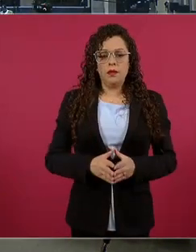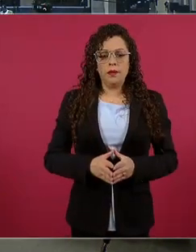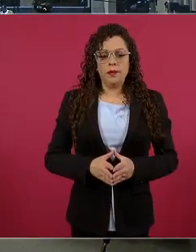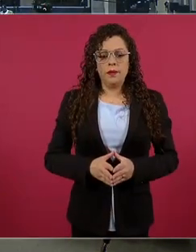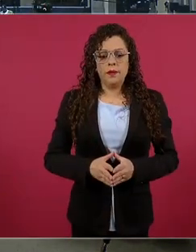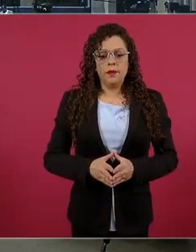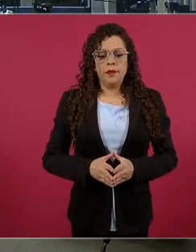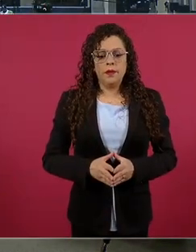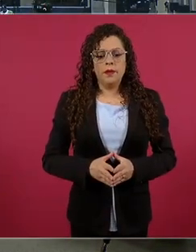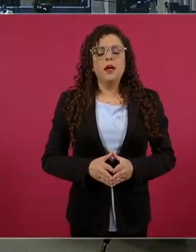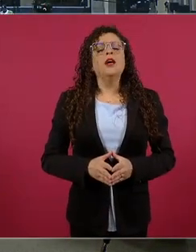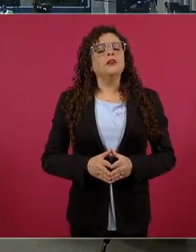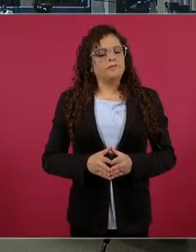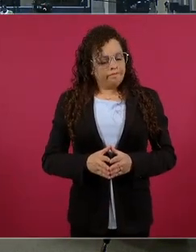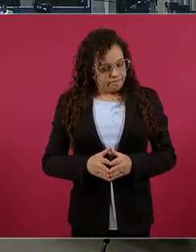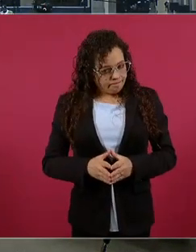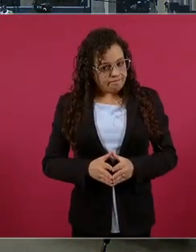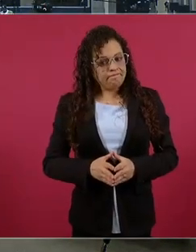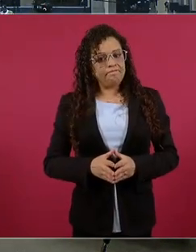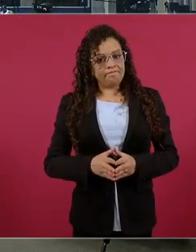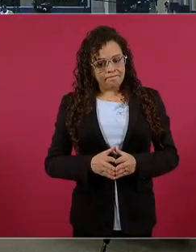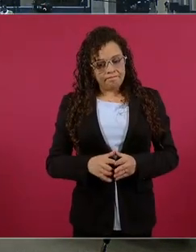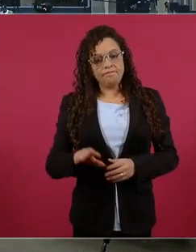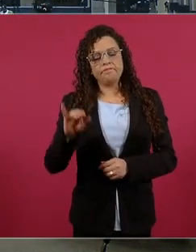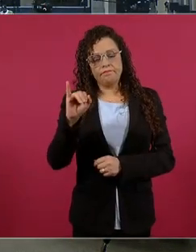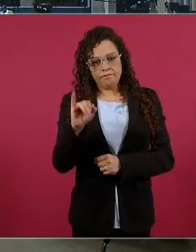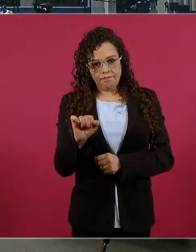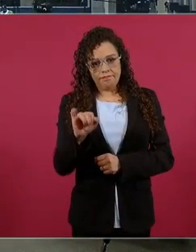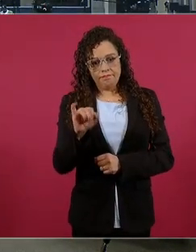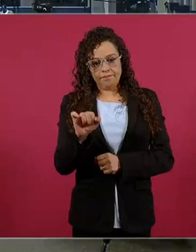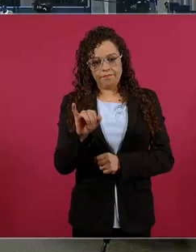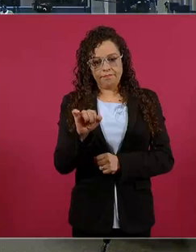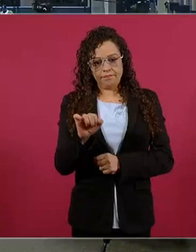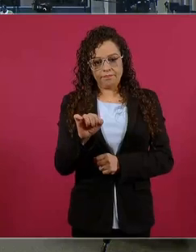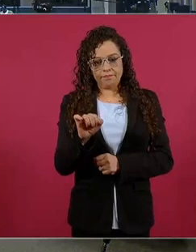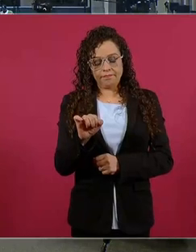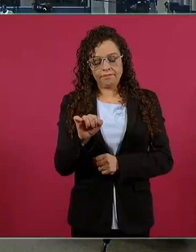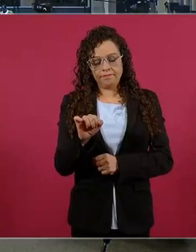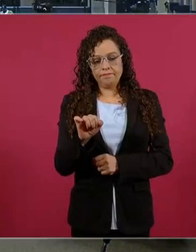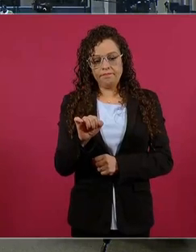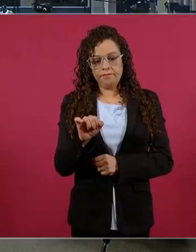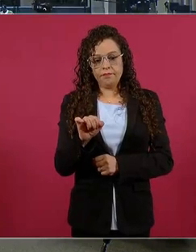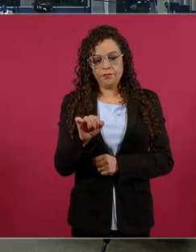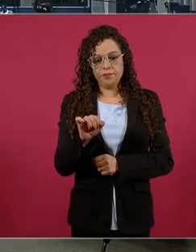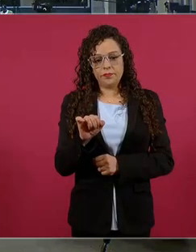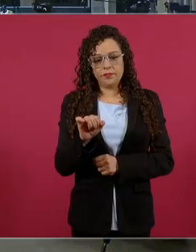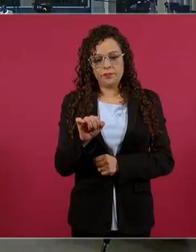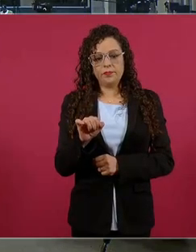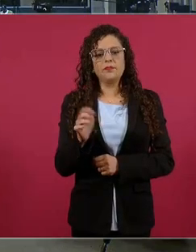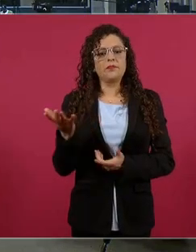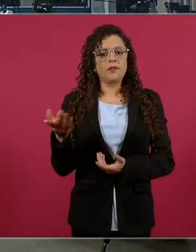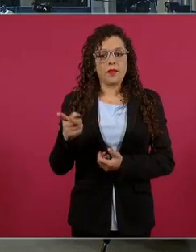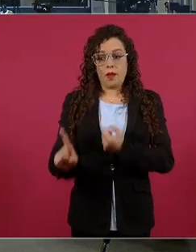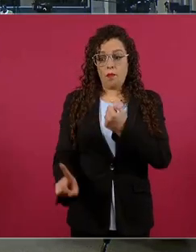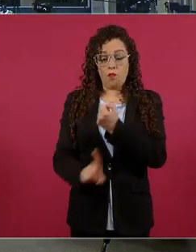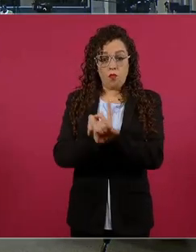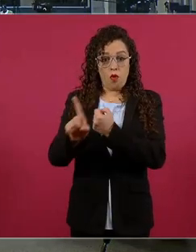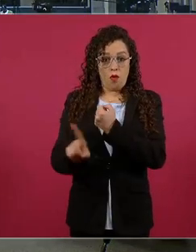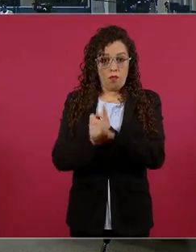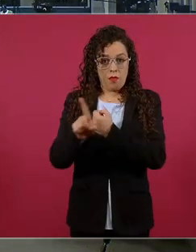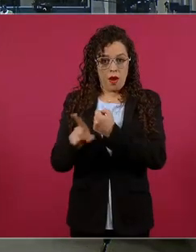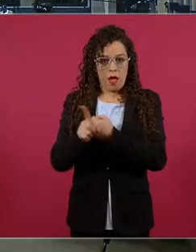pues creo que quien conoce este problema y